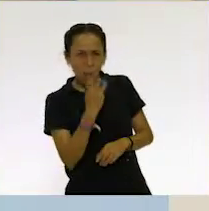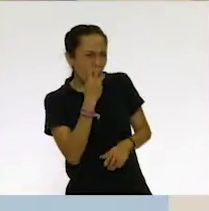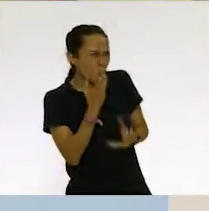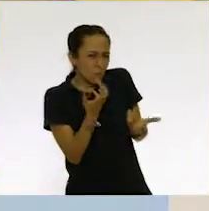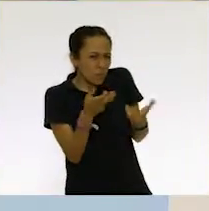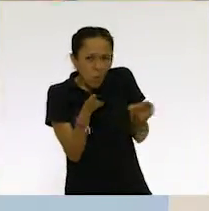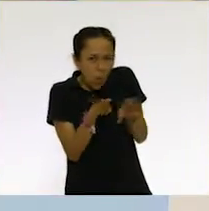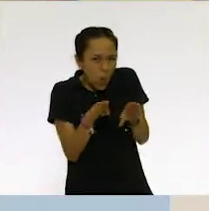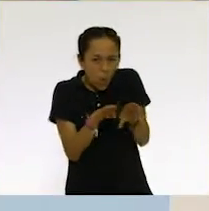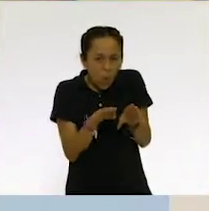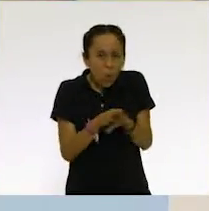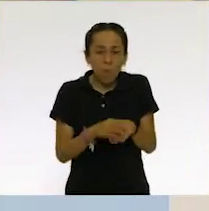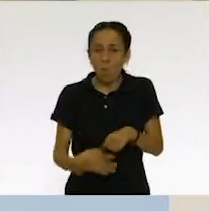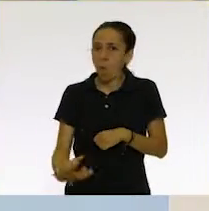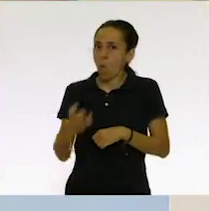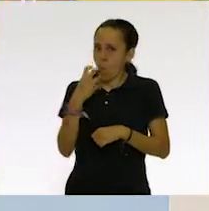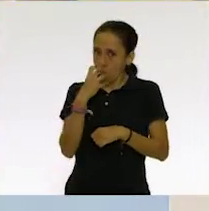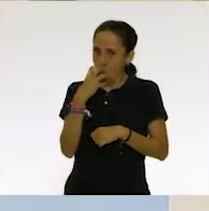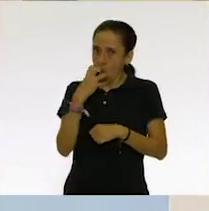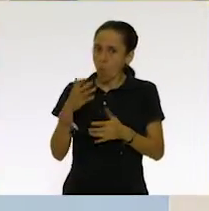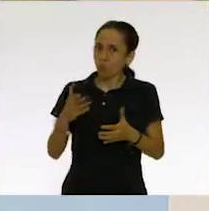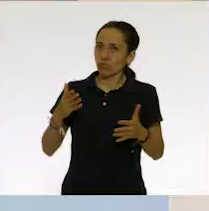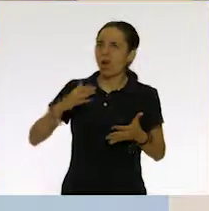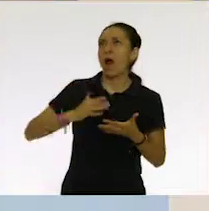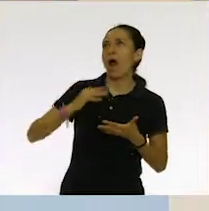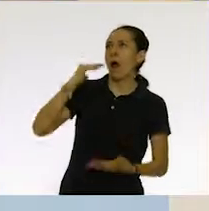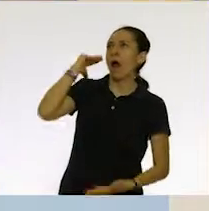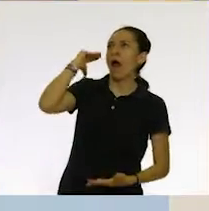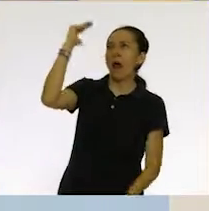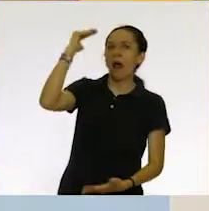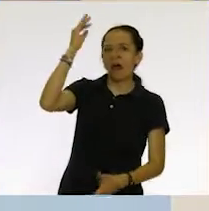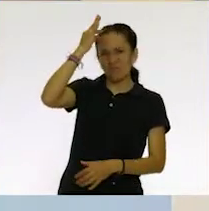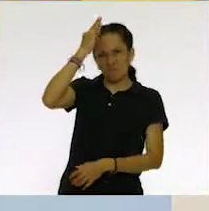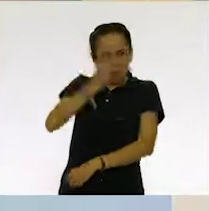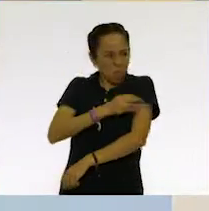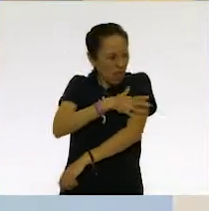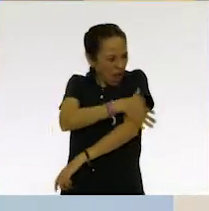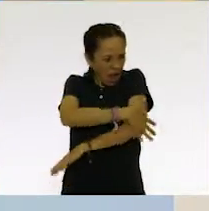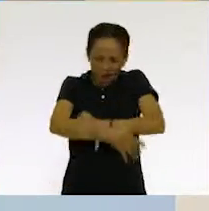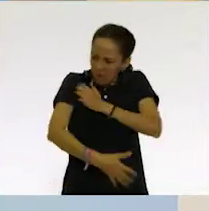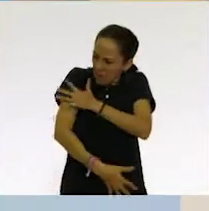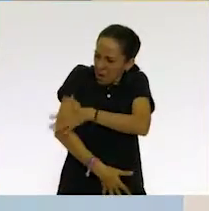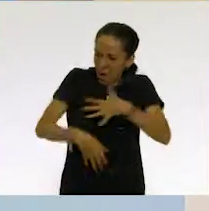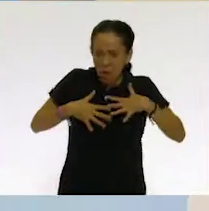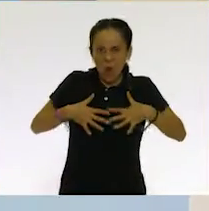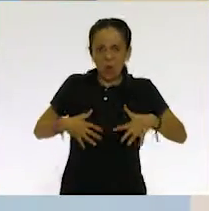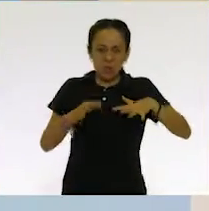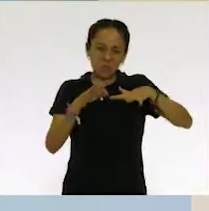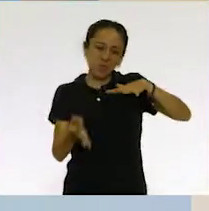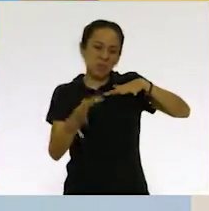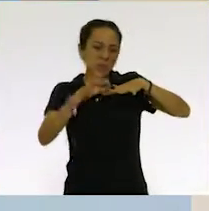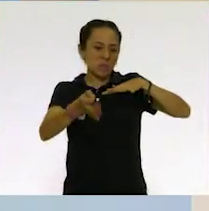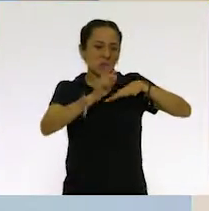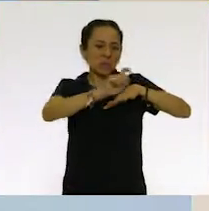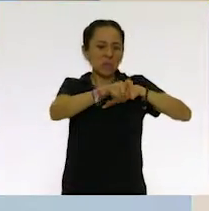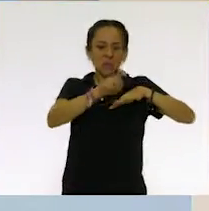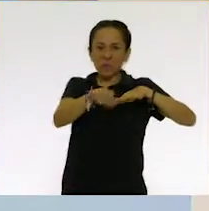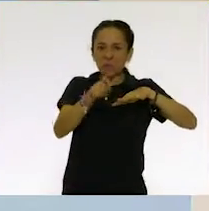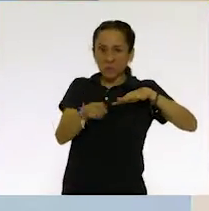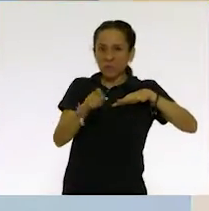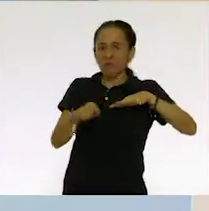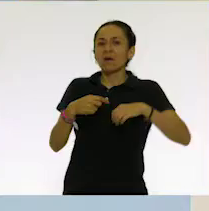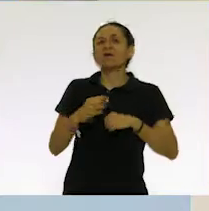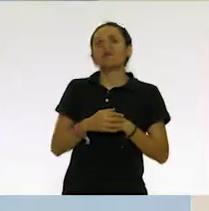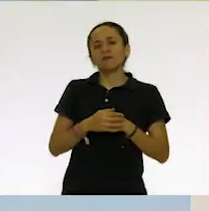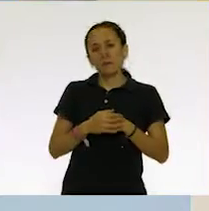El oso es de tamaño grande. Tiene mucho pelaje, tiene garras. La cola es muy pequeña. Su vista no es